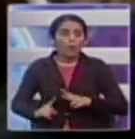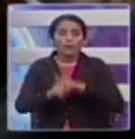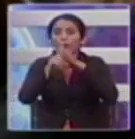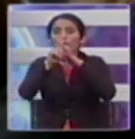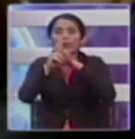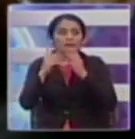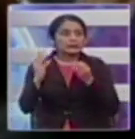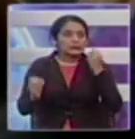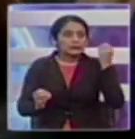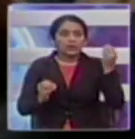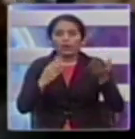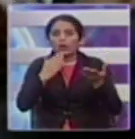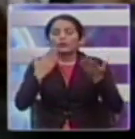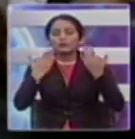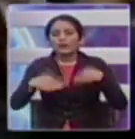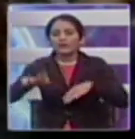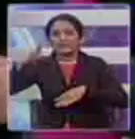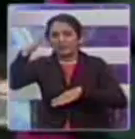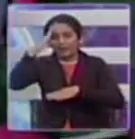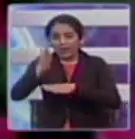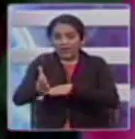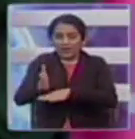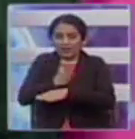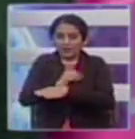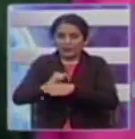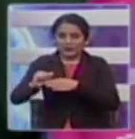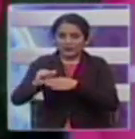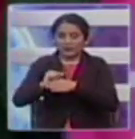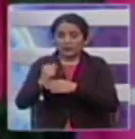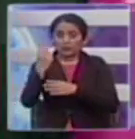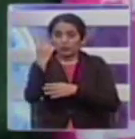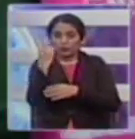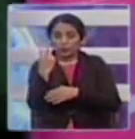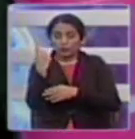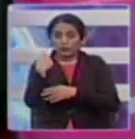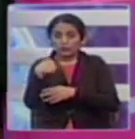el día de las elecciones, en el que participarán